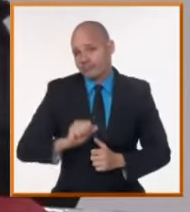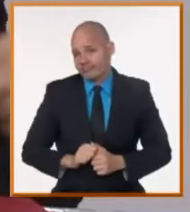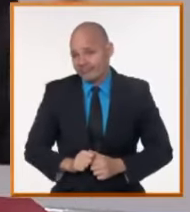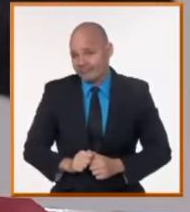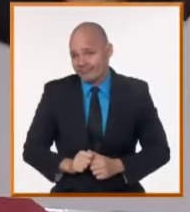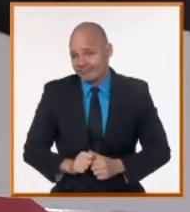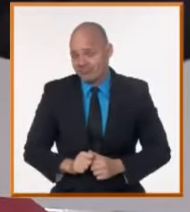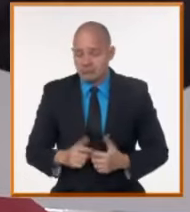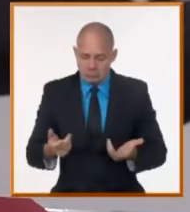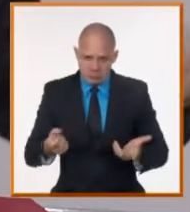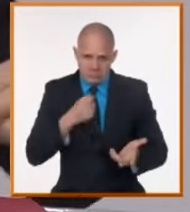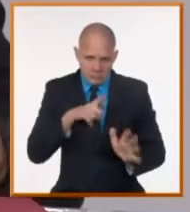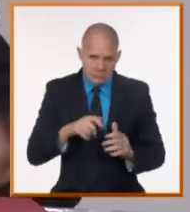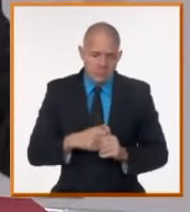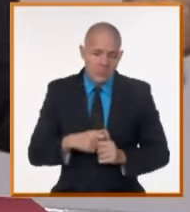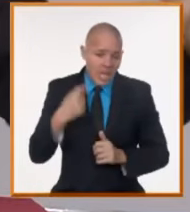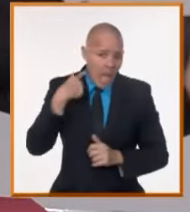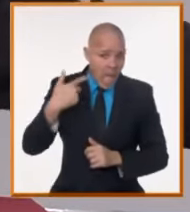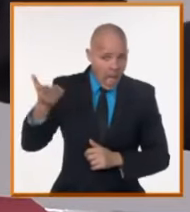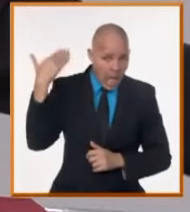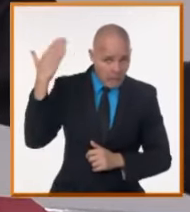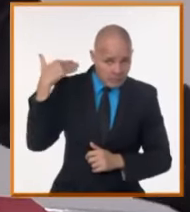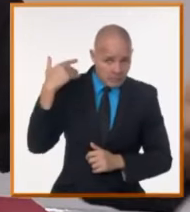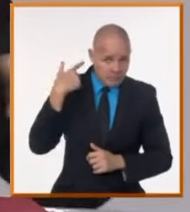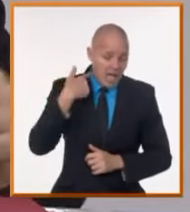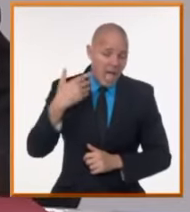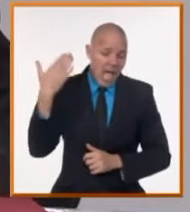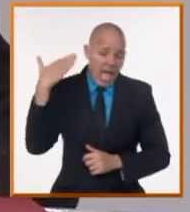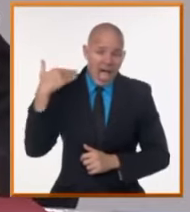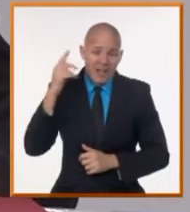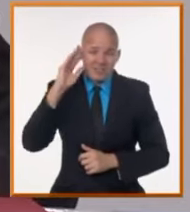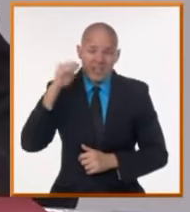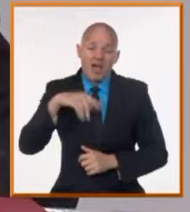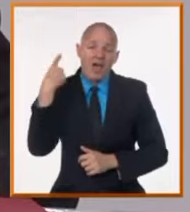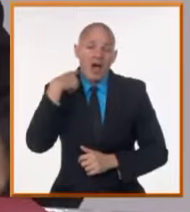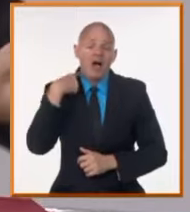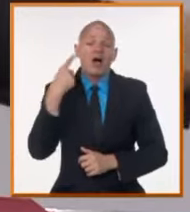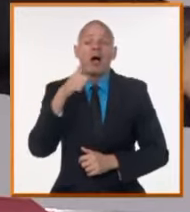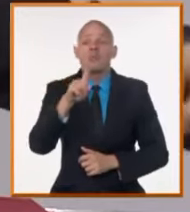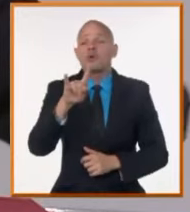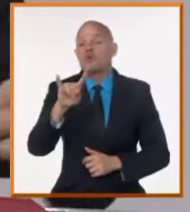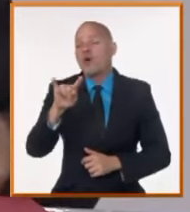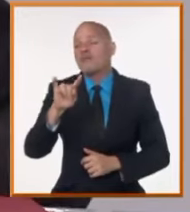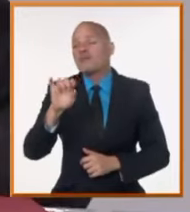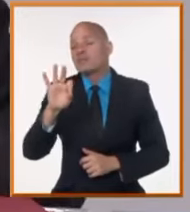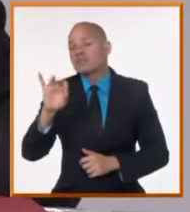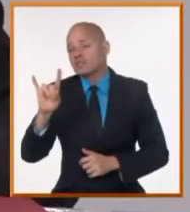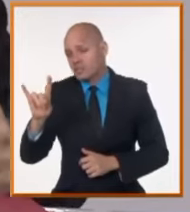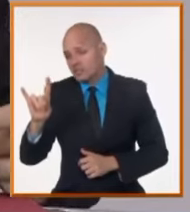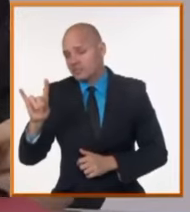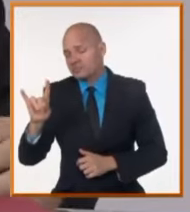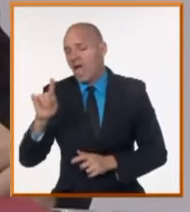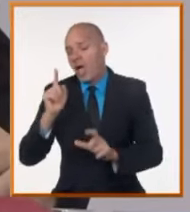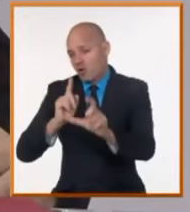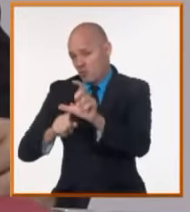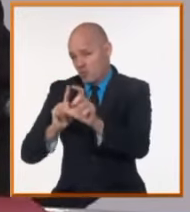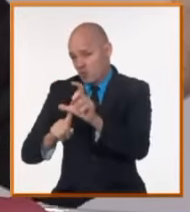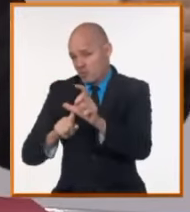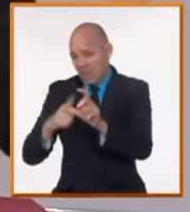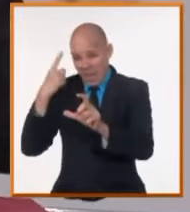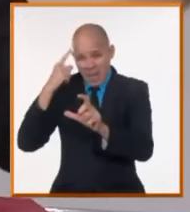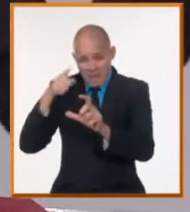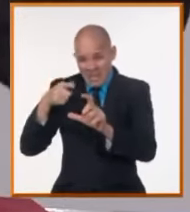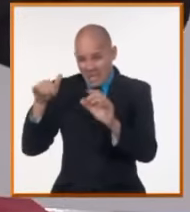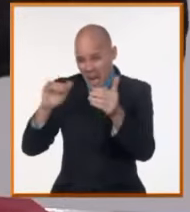Cuando se cae la U, ya la U no le llevaba a la contraria. Gorbachev estaba plegado hacía mucho rato. cuando se cae en la URSS y se desmerenga aquel campo socialista